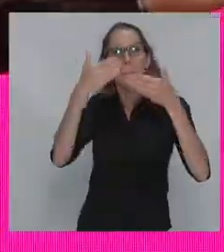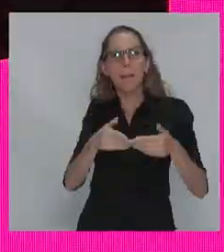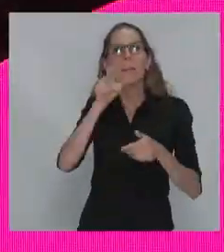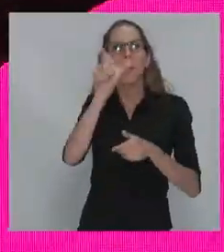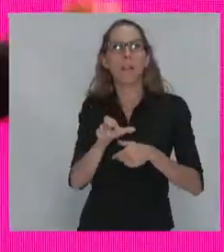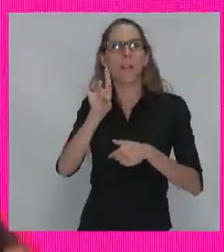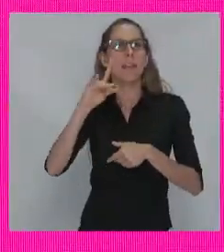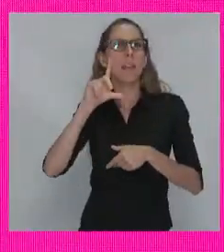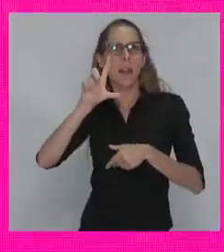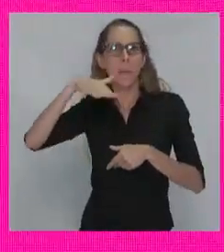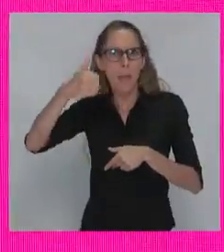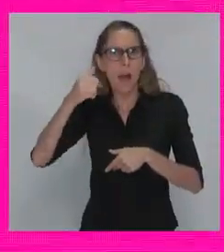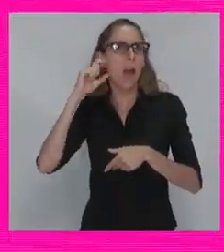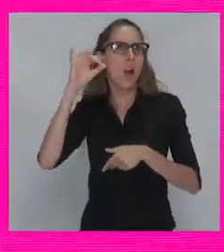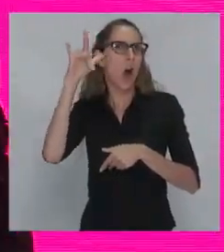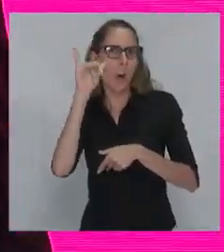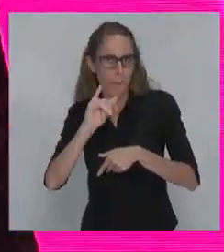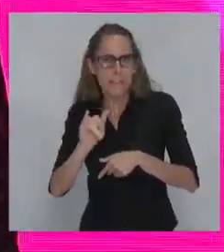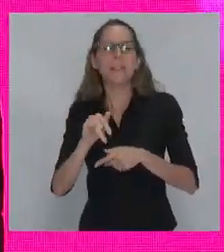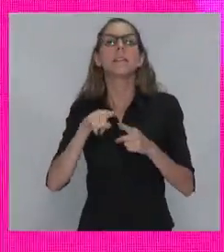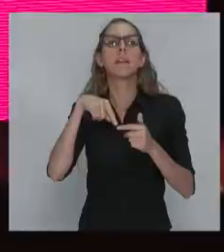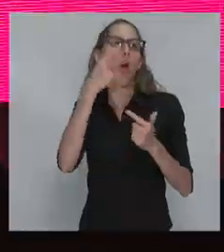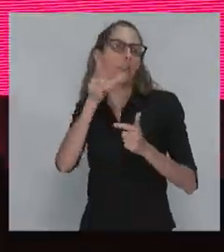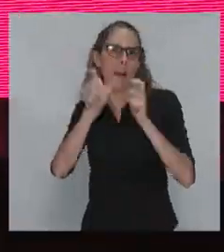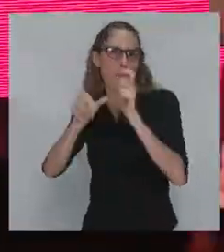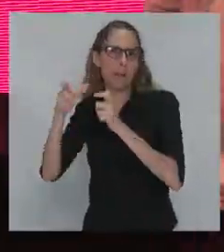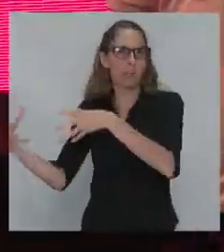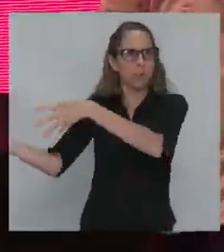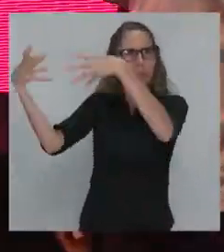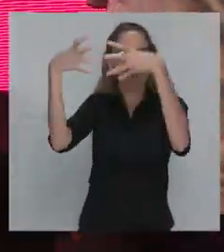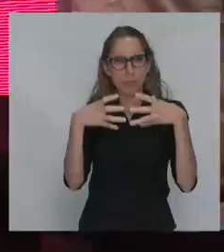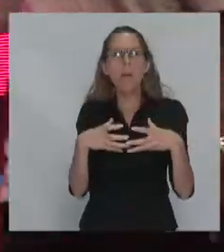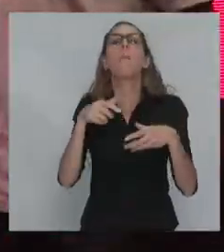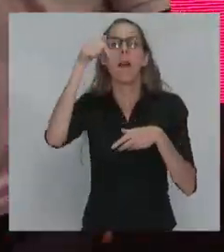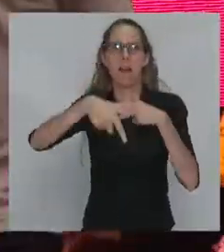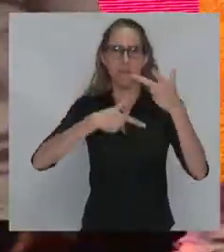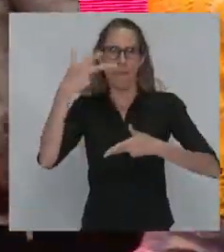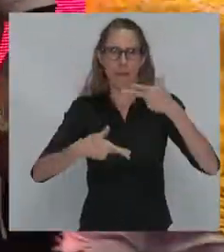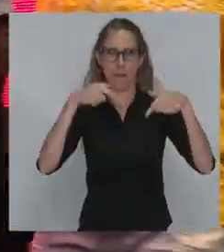a un conjunto de compañeros y compañeras que nos acompañarán a este momento.